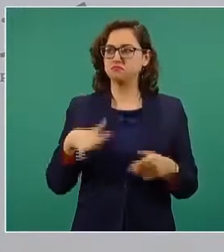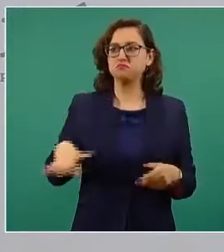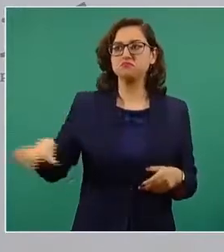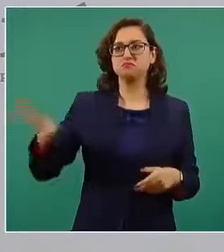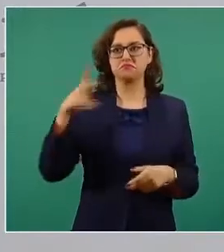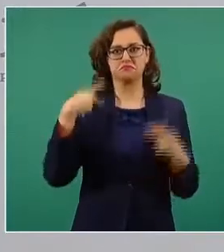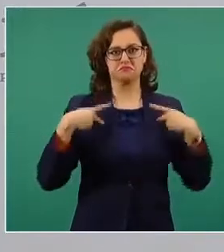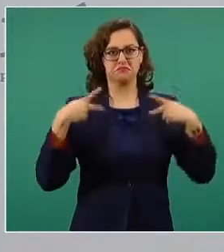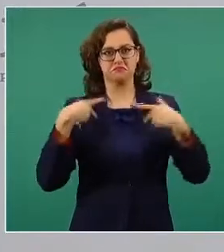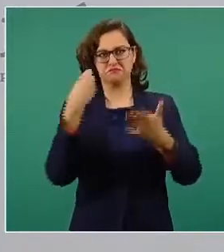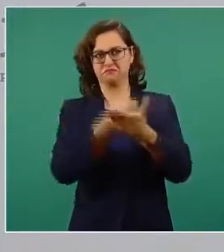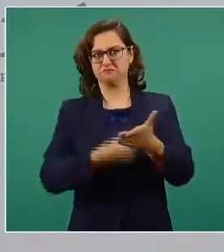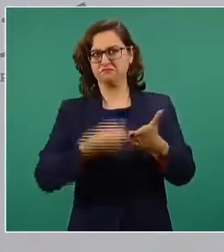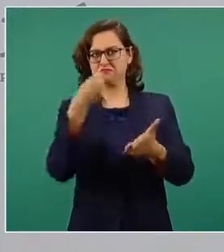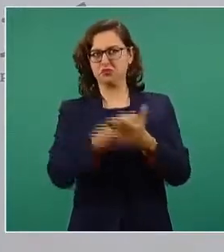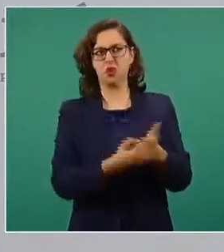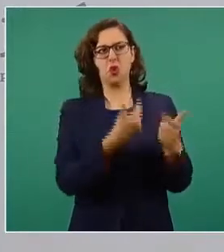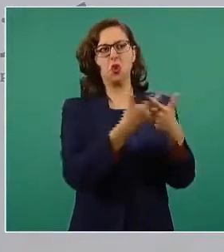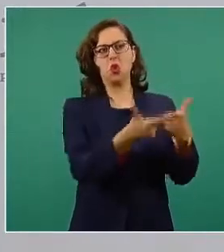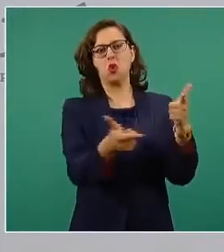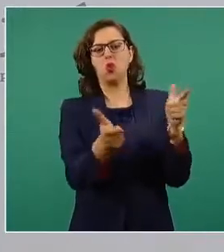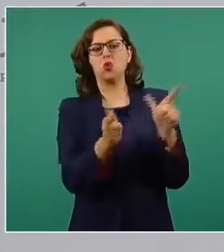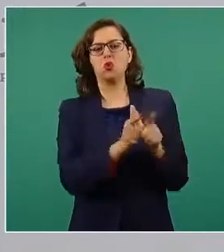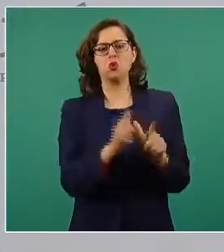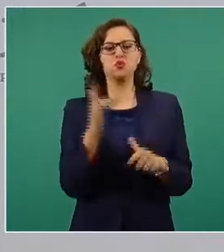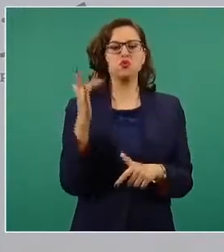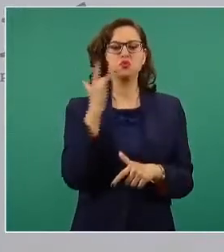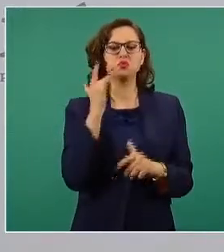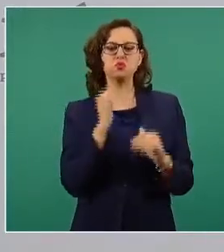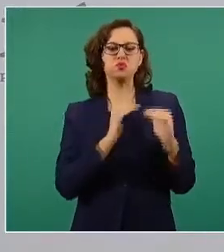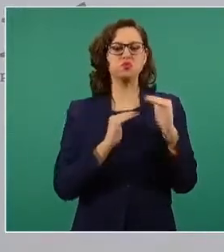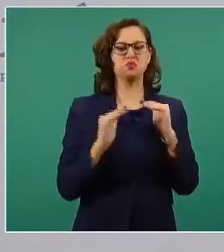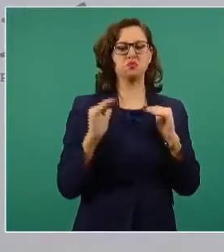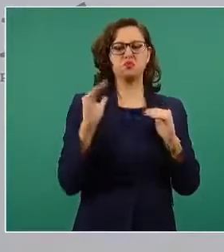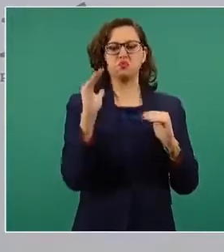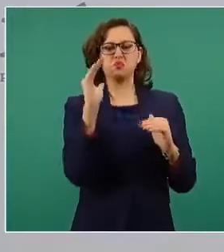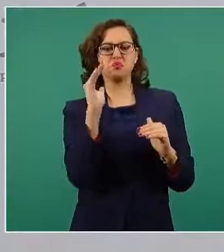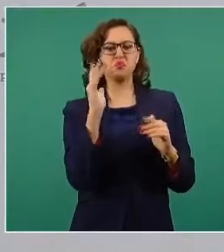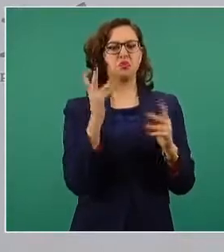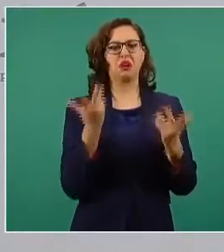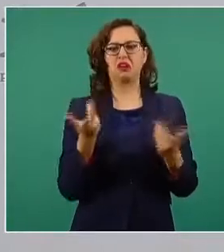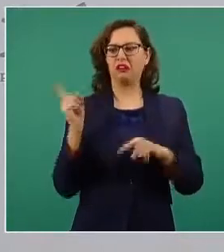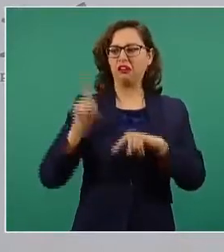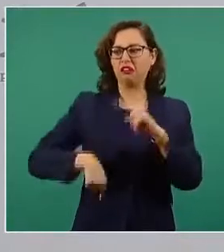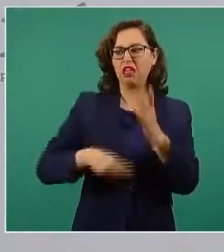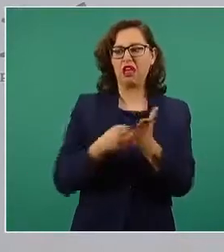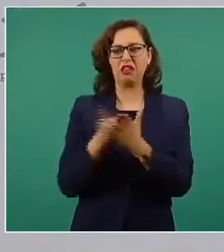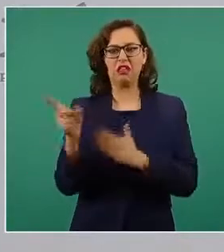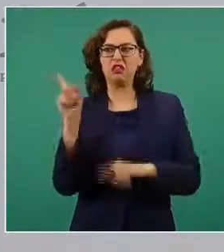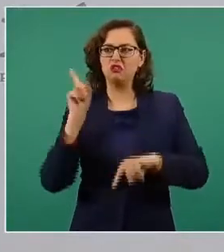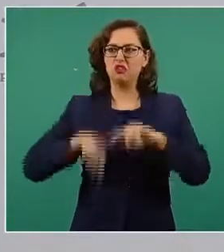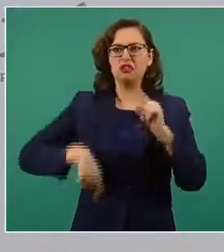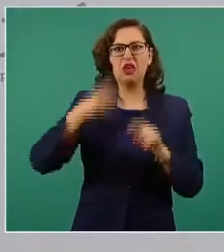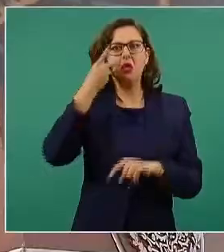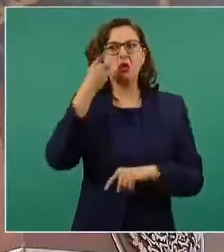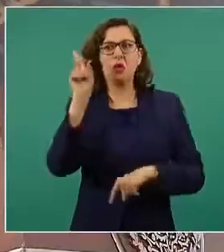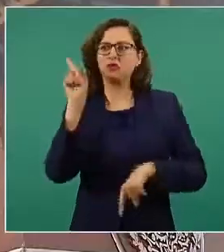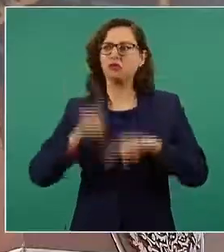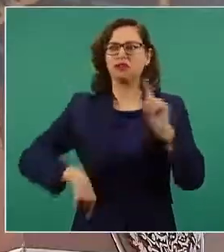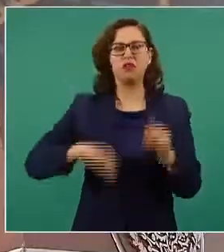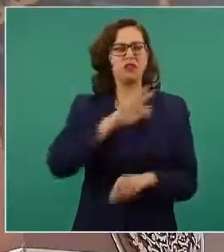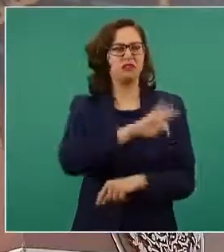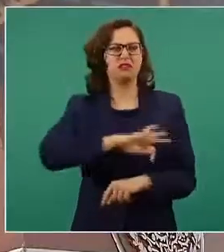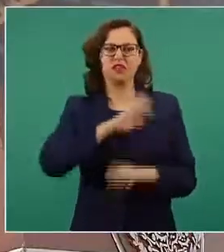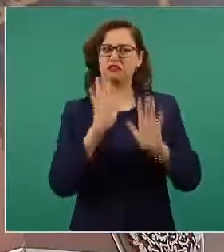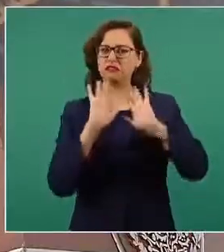las élites y todos los poderes dejen de expropiar sus derechos, su patrimonio y su felicidad.